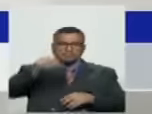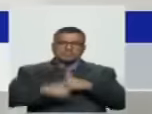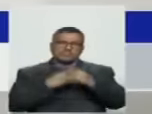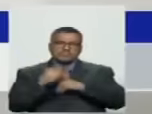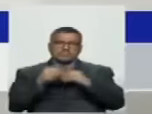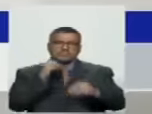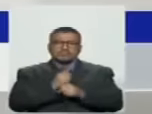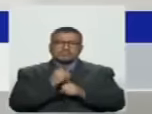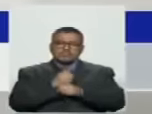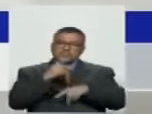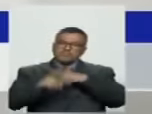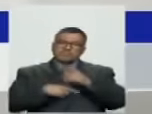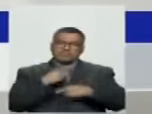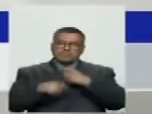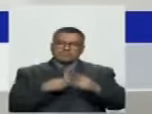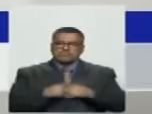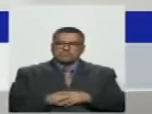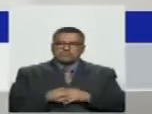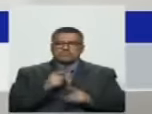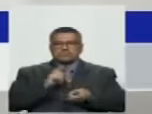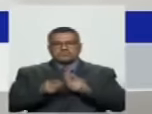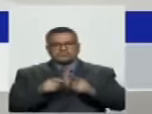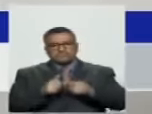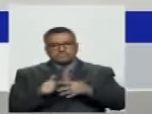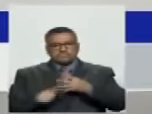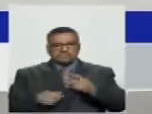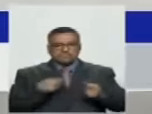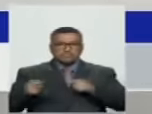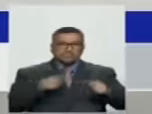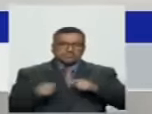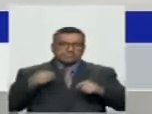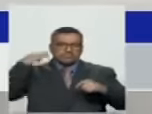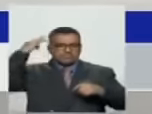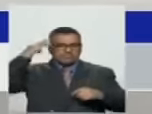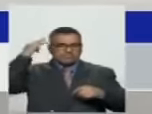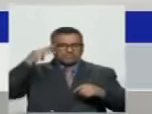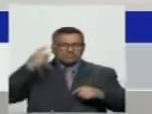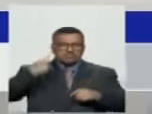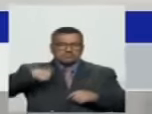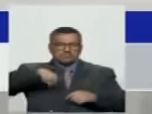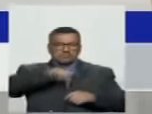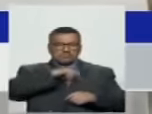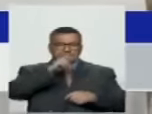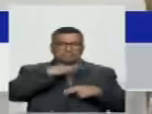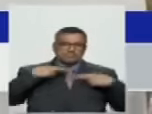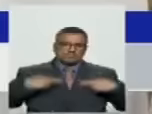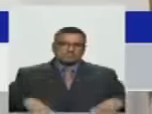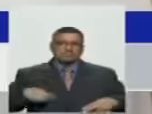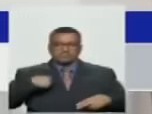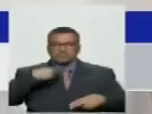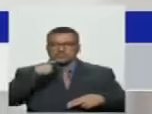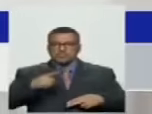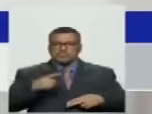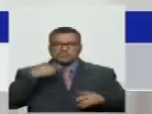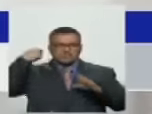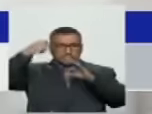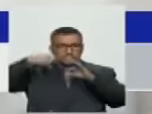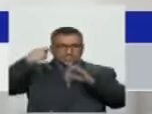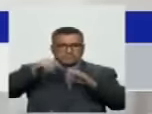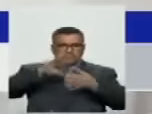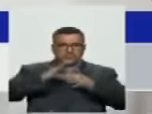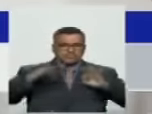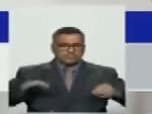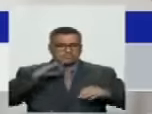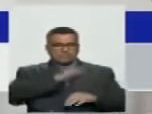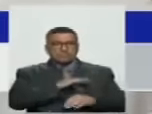elaborado para producir alguna forma de control sobre las mentes de los otros. Y yo me atrevo a decir que la película Red Social